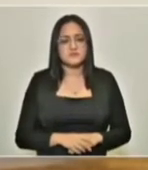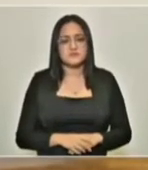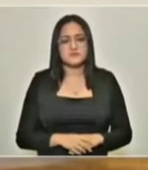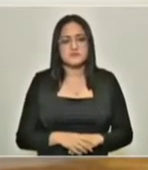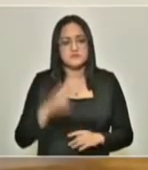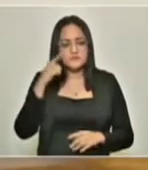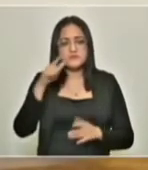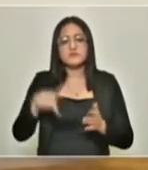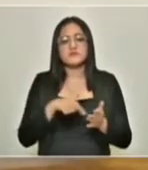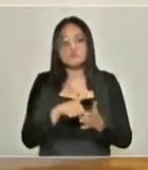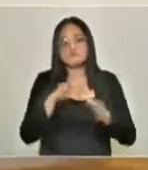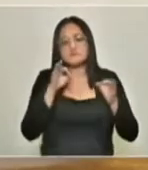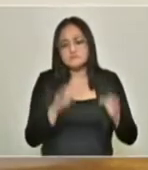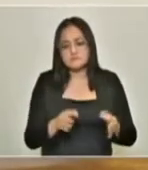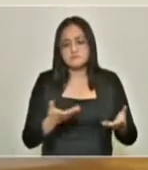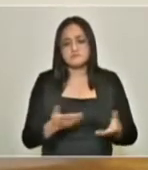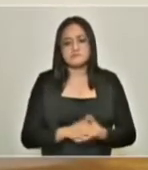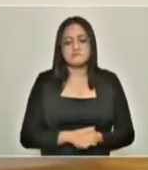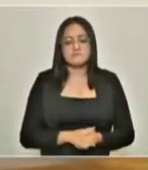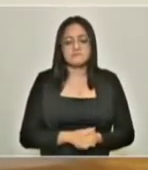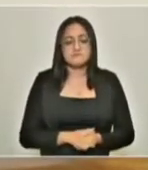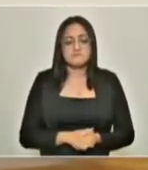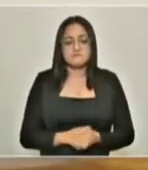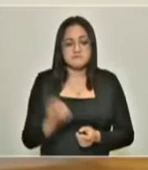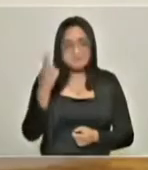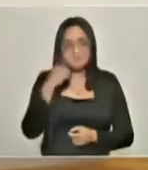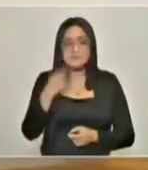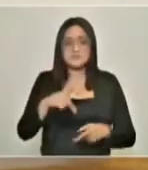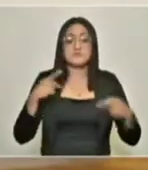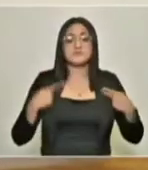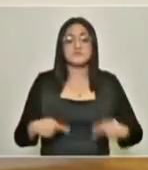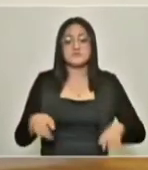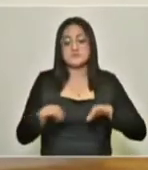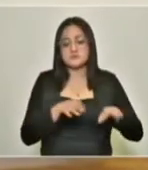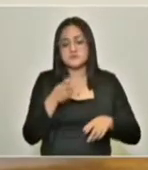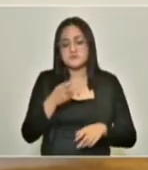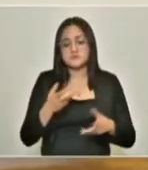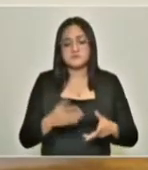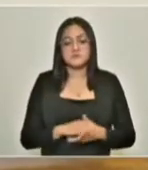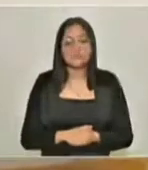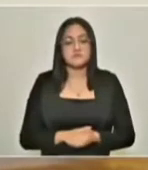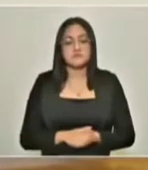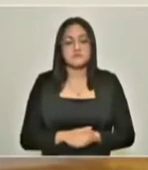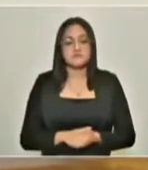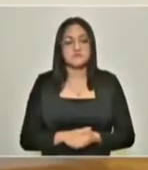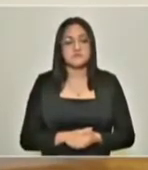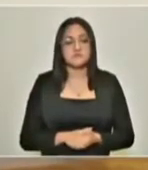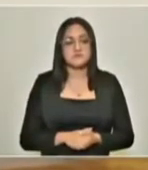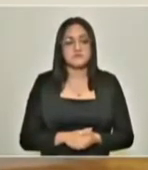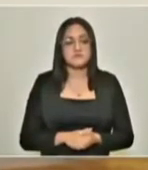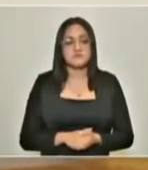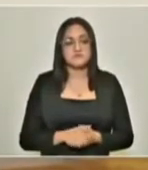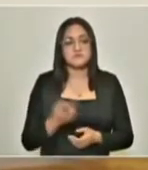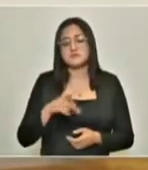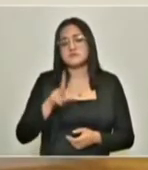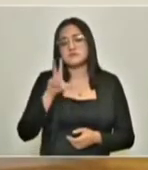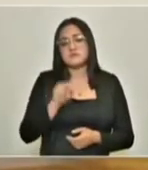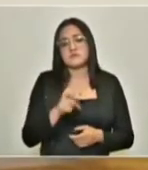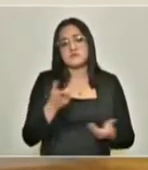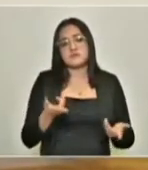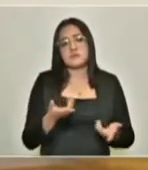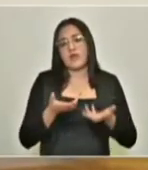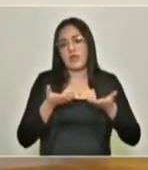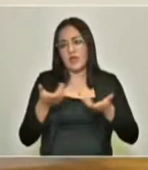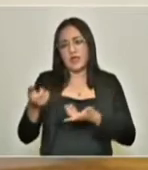crea espacios para que la gente trabaje, pero no la calle.